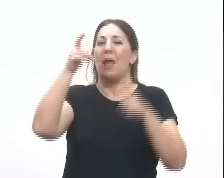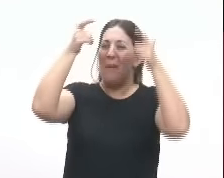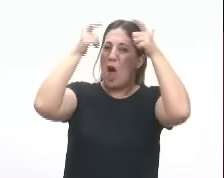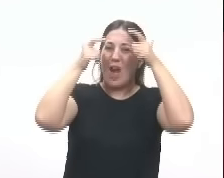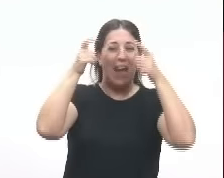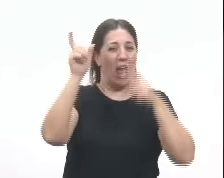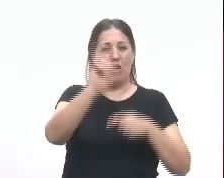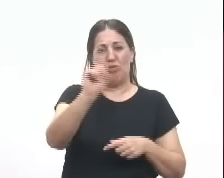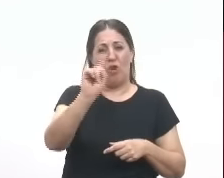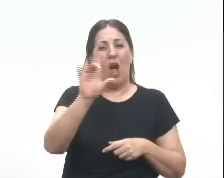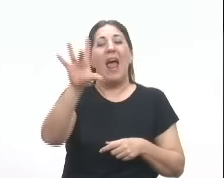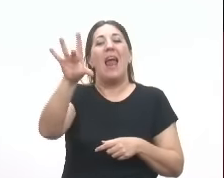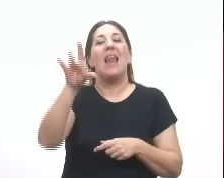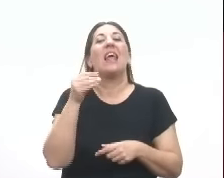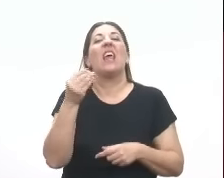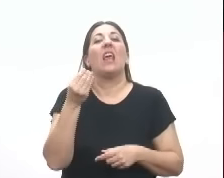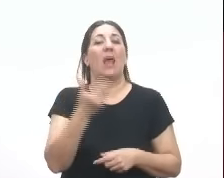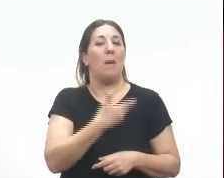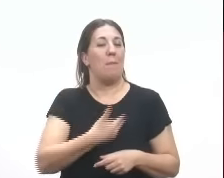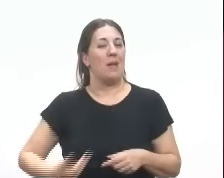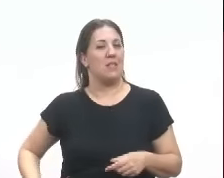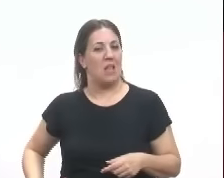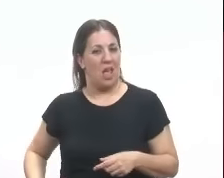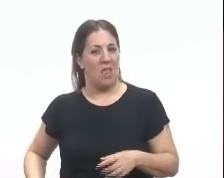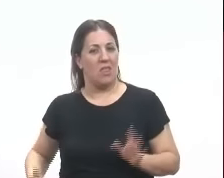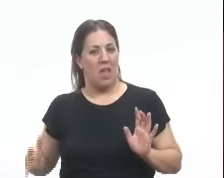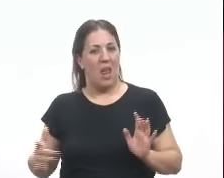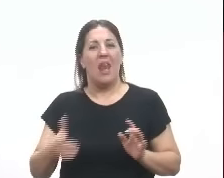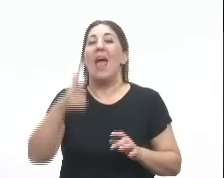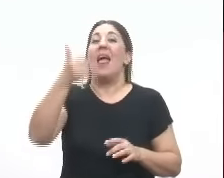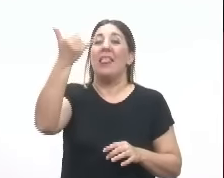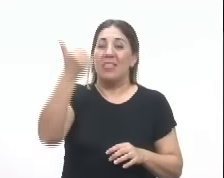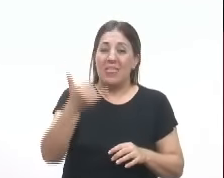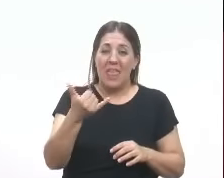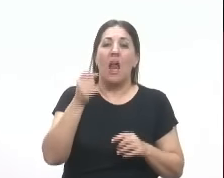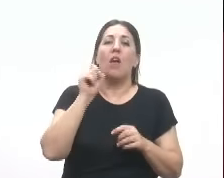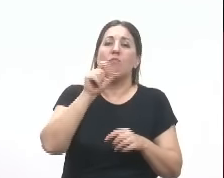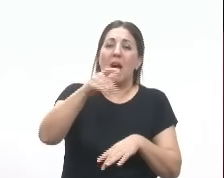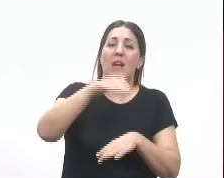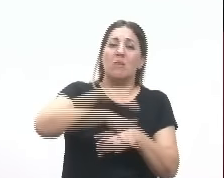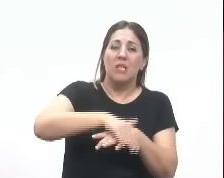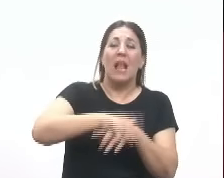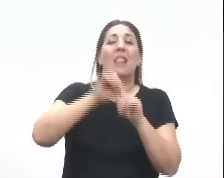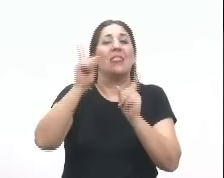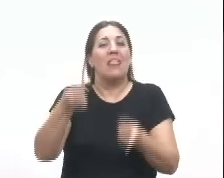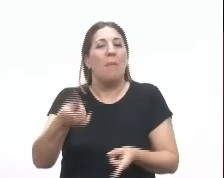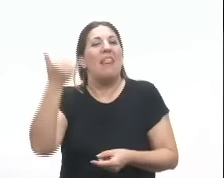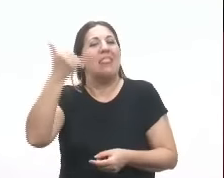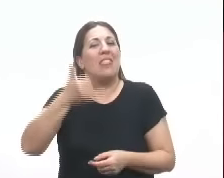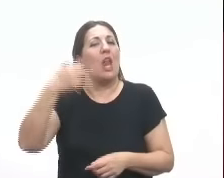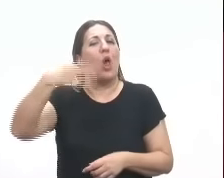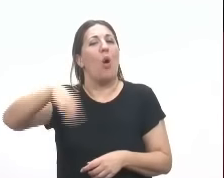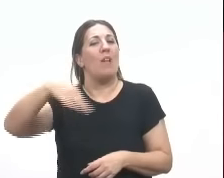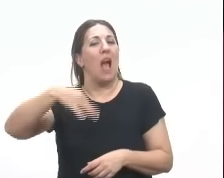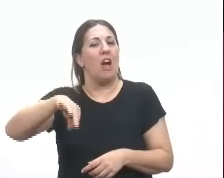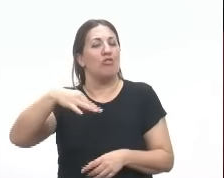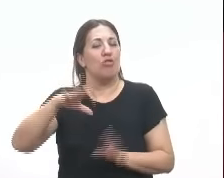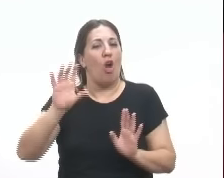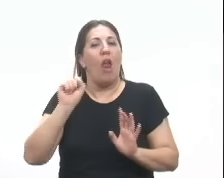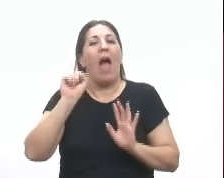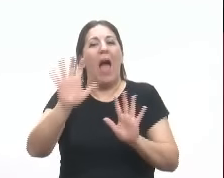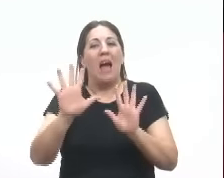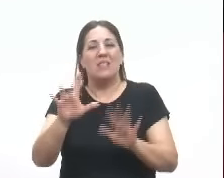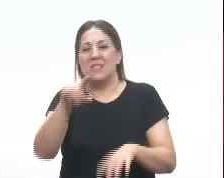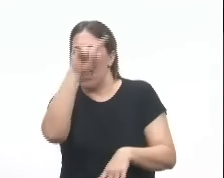presidente de la nación. Tiene atribuciones y tiene obligaciones. Es una parte del poder del Estado.